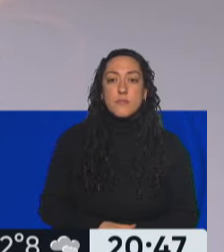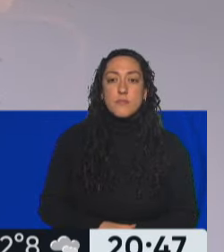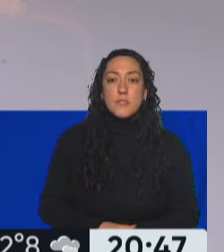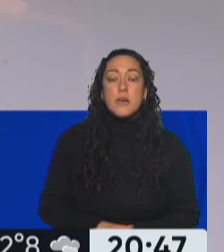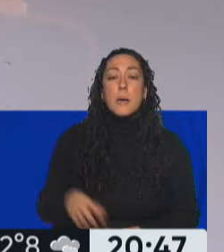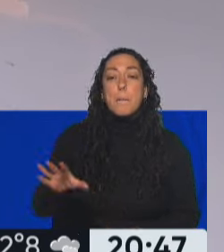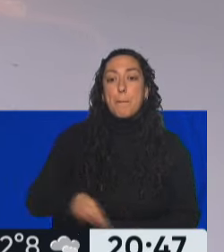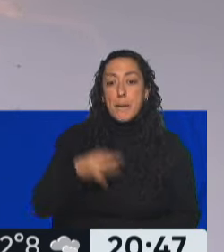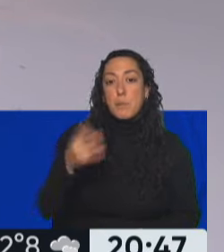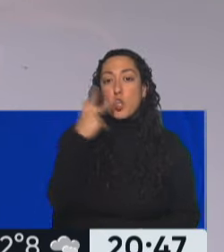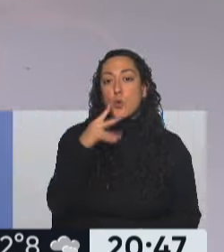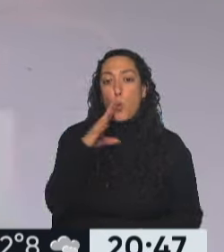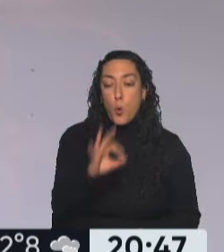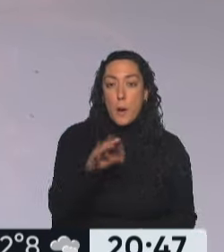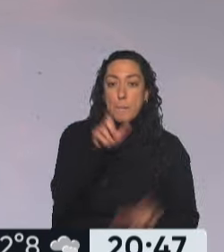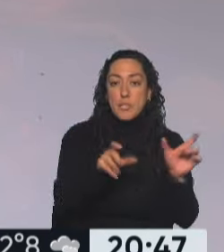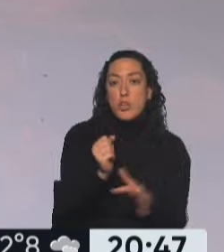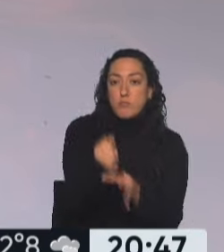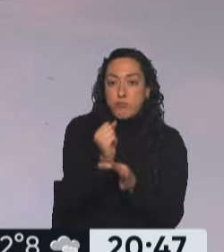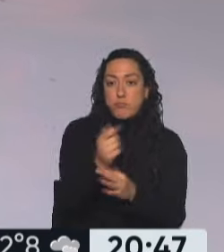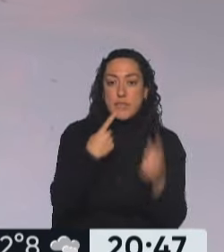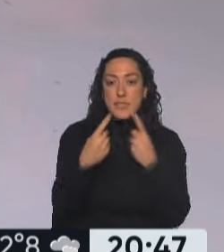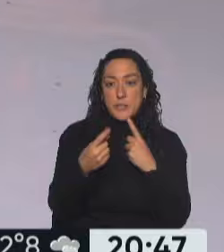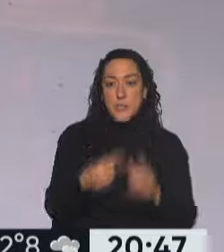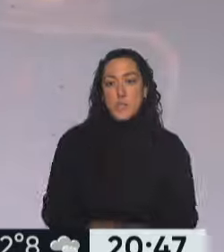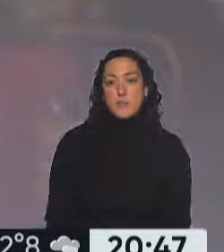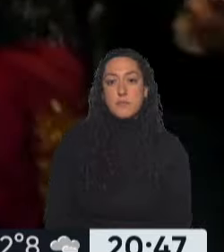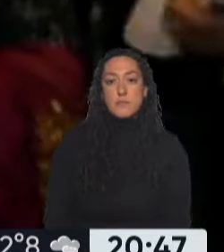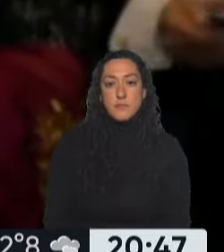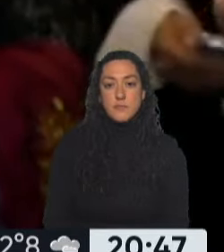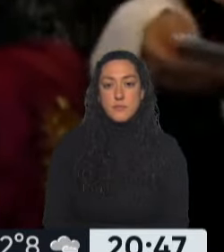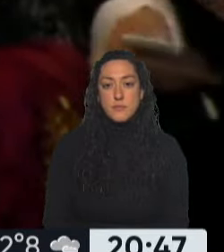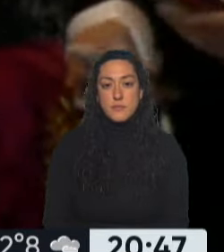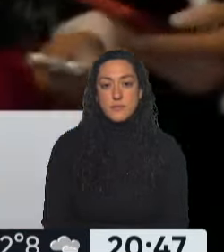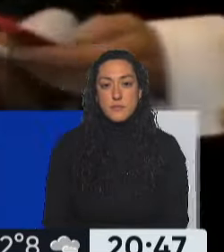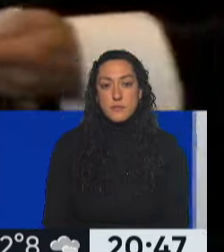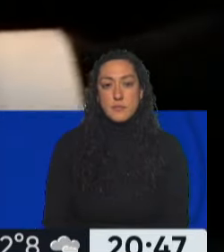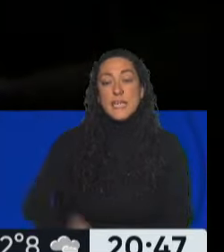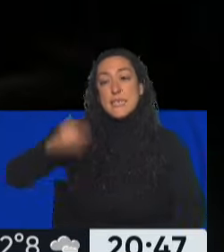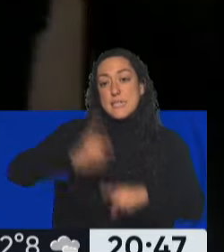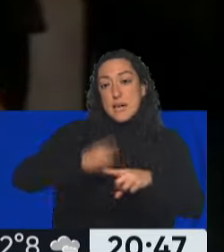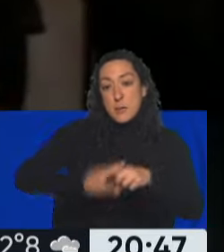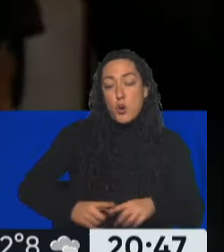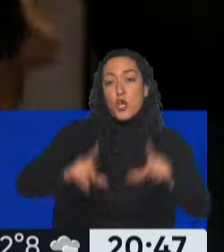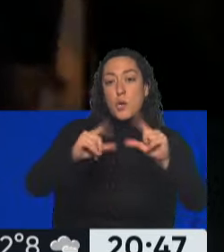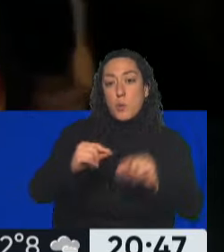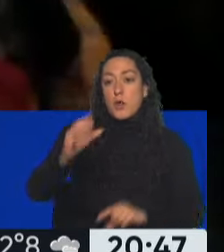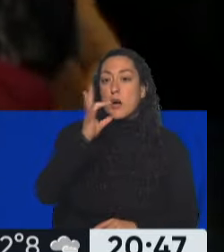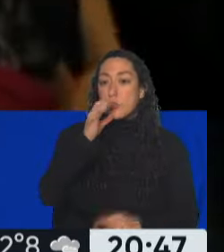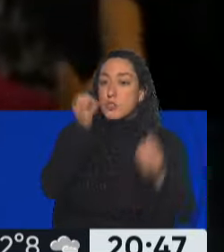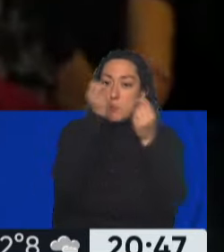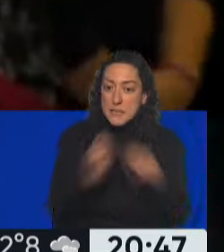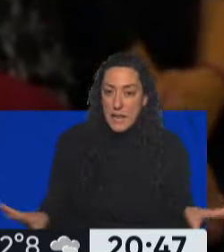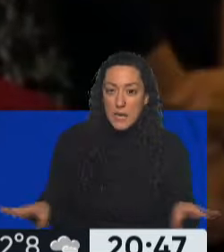Así que esta es la nota con las personalidades que están presentes hoy. Comenzó la ceremonia número 14 de entrega